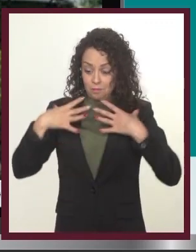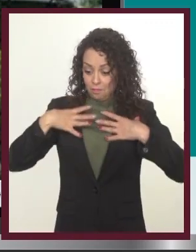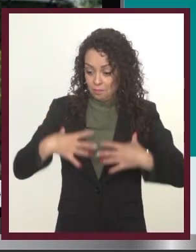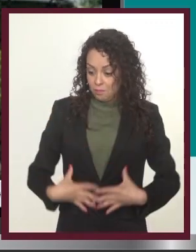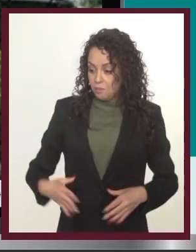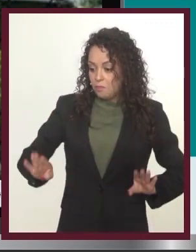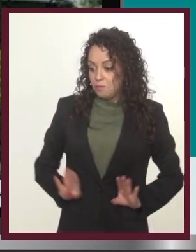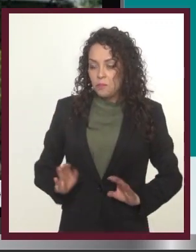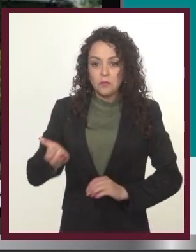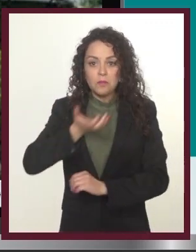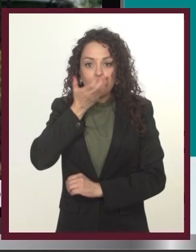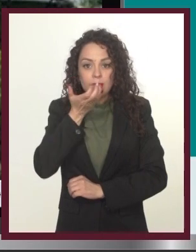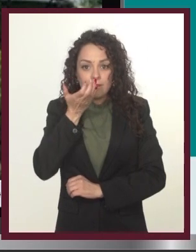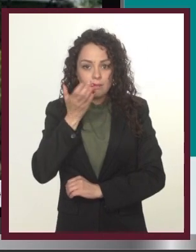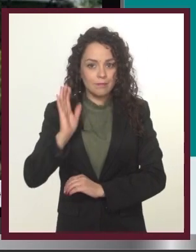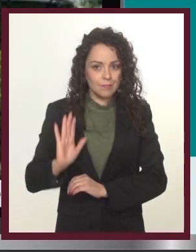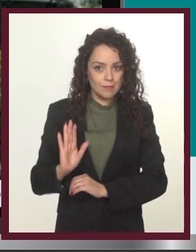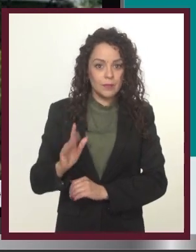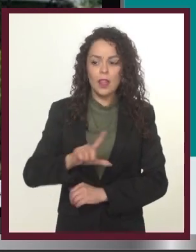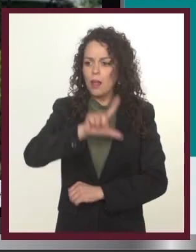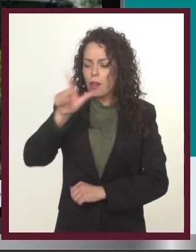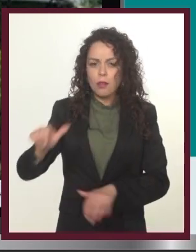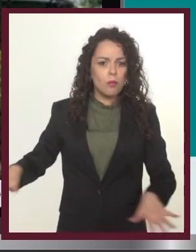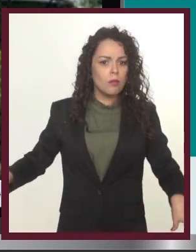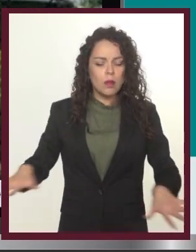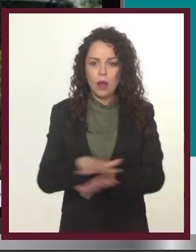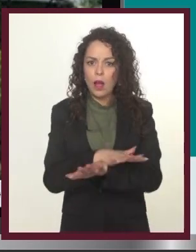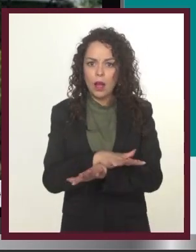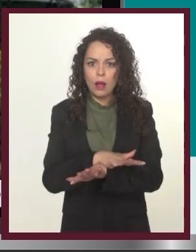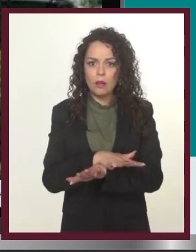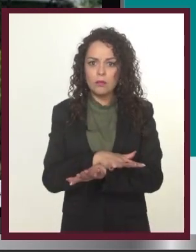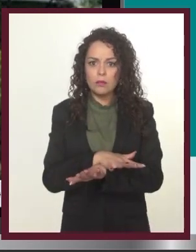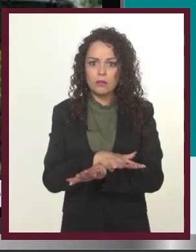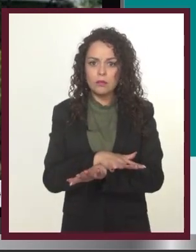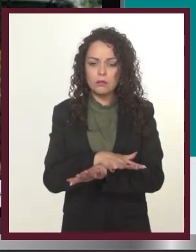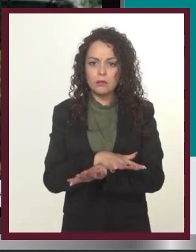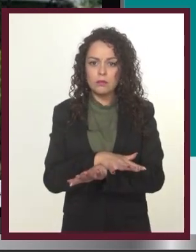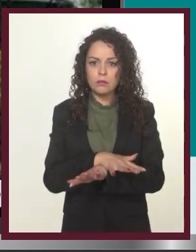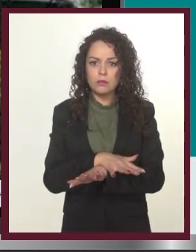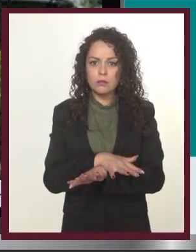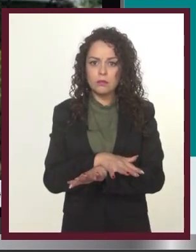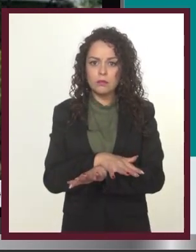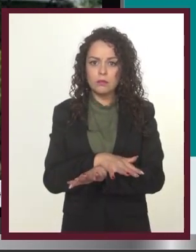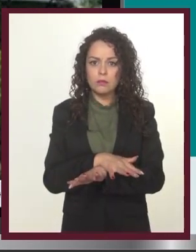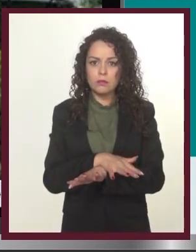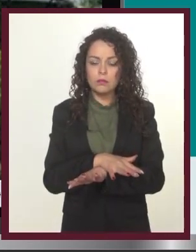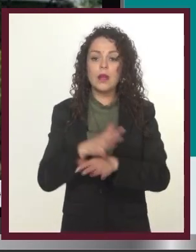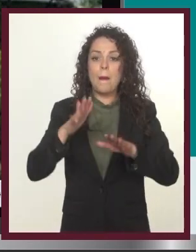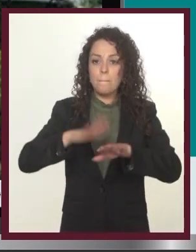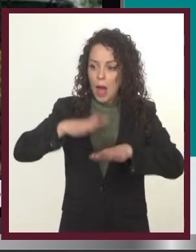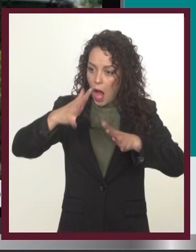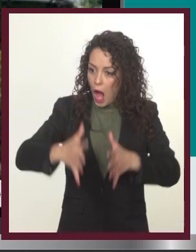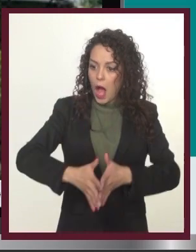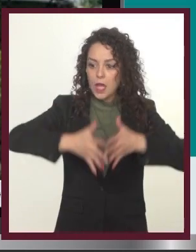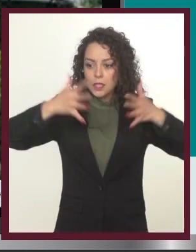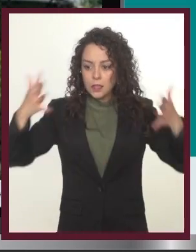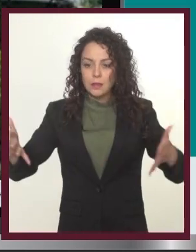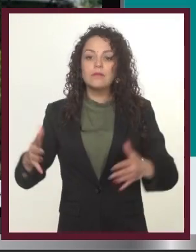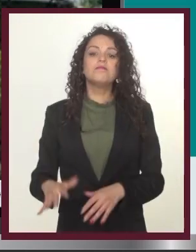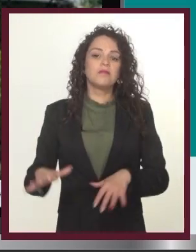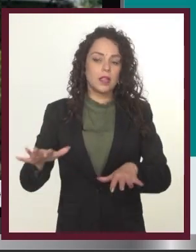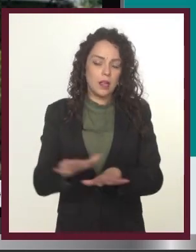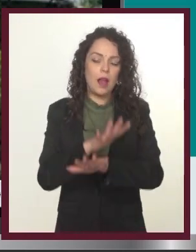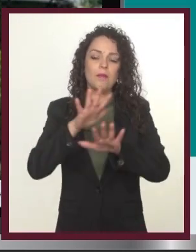cierta vestimenta, con ciertos protocolos, ¿no? Entonces, pues, cambió, ¿no? O sea, se extendió, no era de tal tamaño, sino tuvo una ampliación,